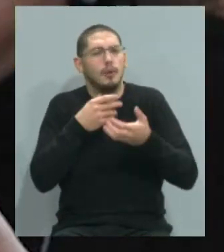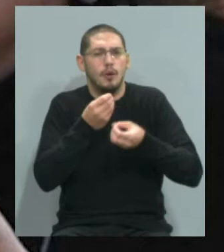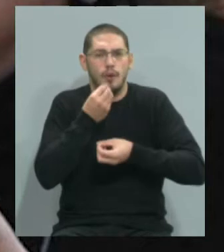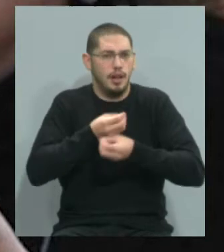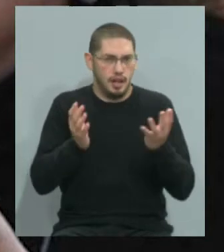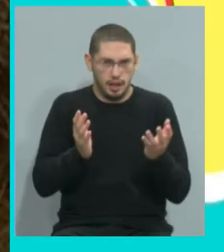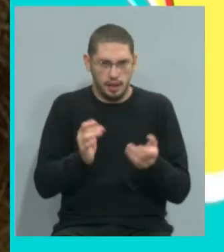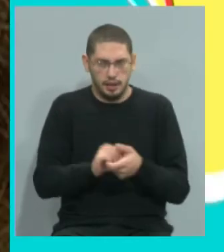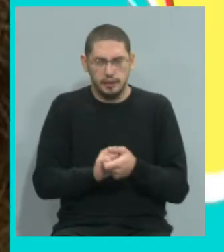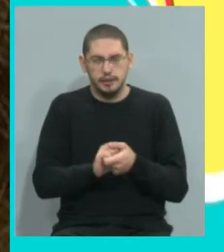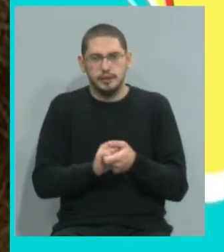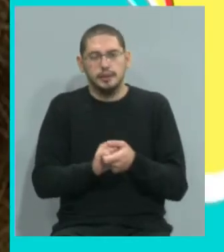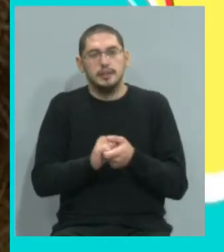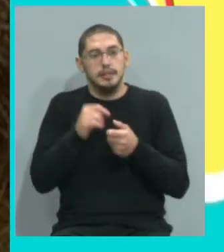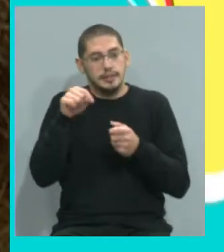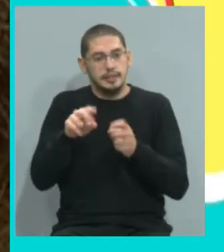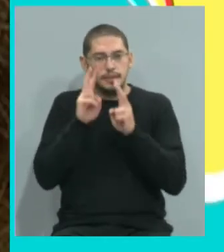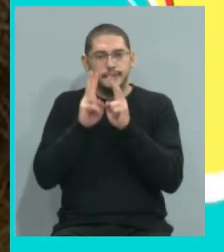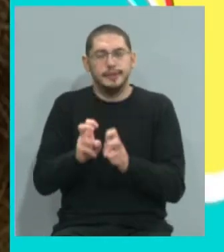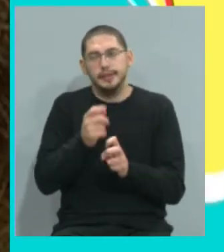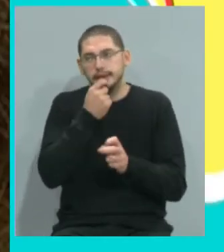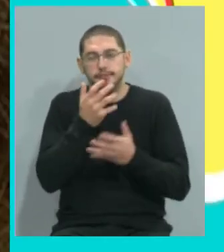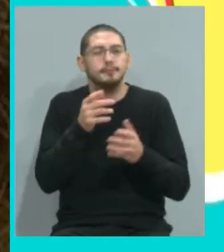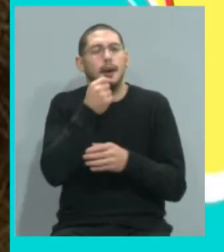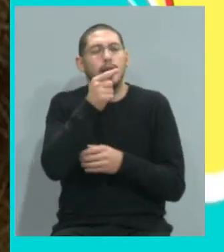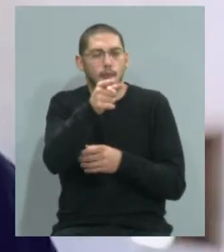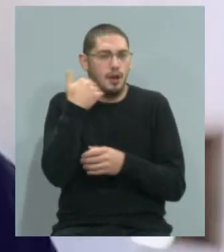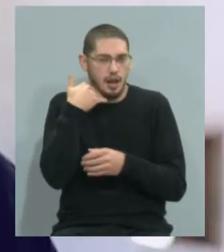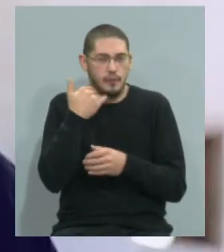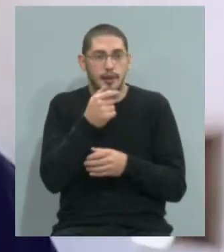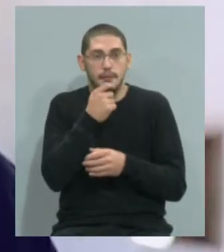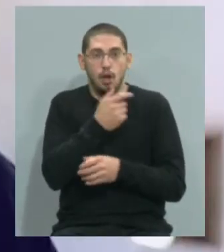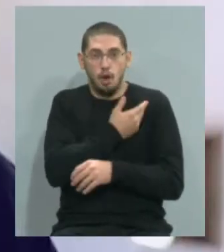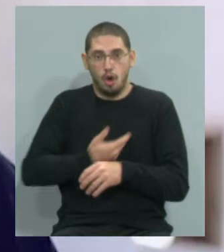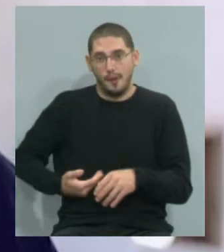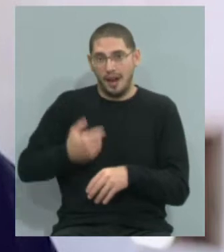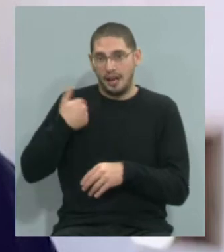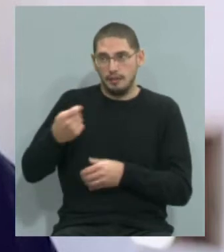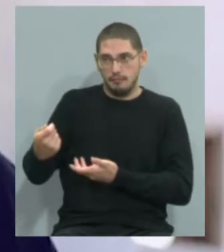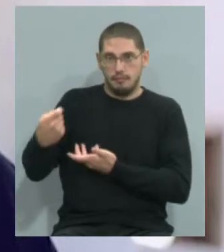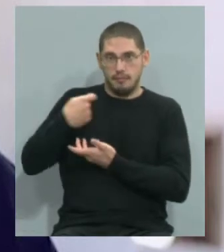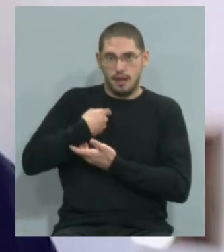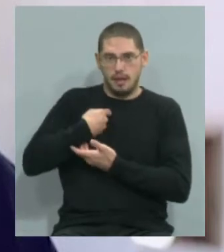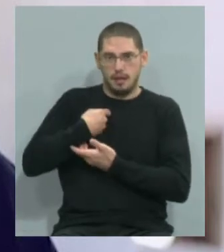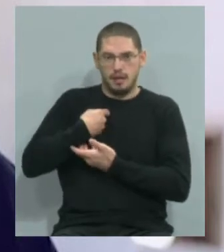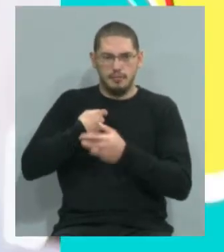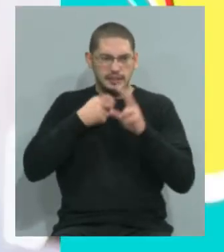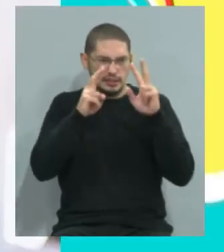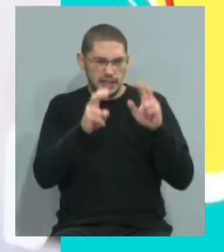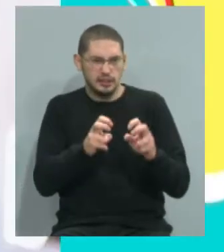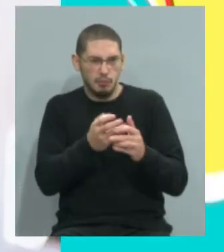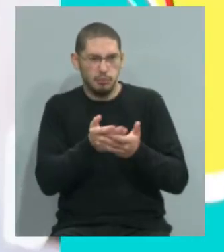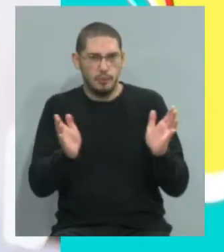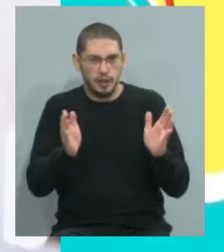bueno, si la investigación, y yo te pregunto a vos, Claudia, si a mí me paga el Estado argentino y la ciencia es pública, y todo lo